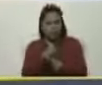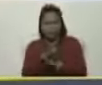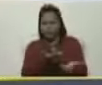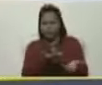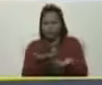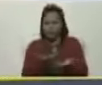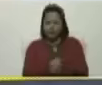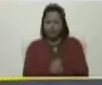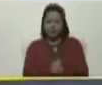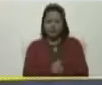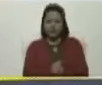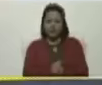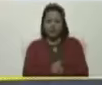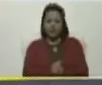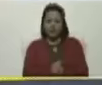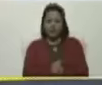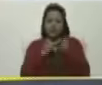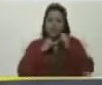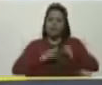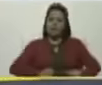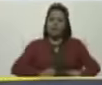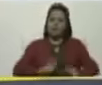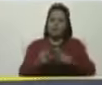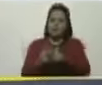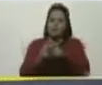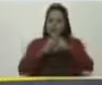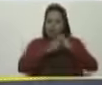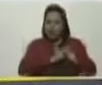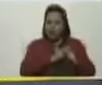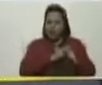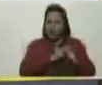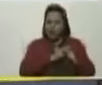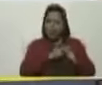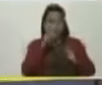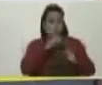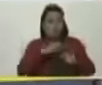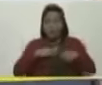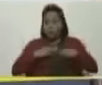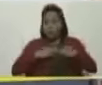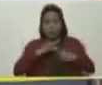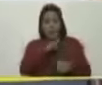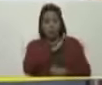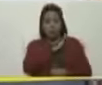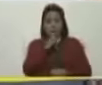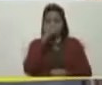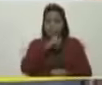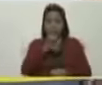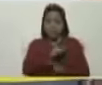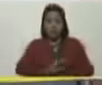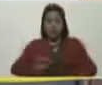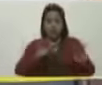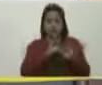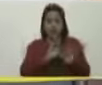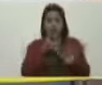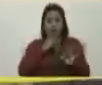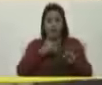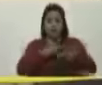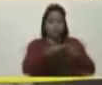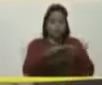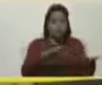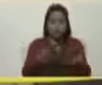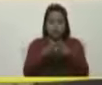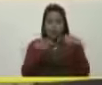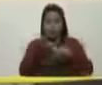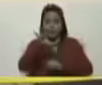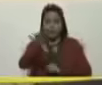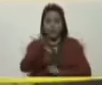con una camisa prestada, ni una camisa propia tenía. Y lo había dado todo por la